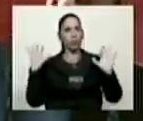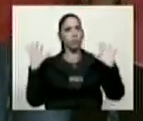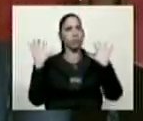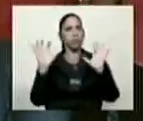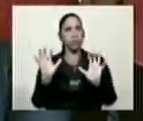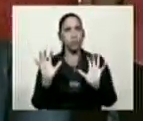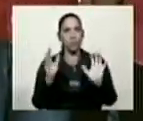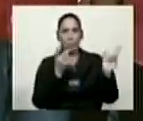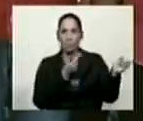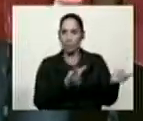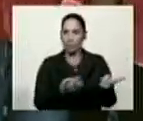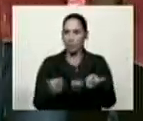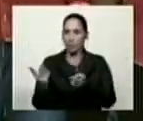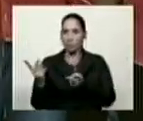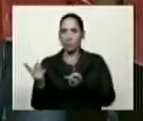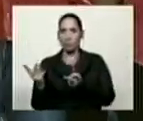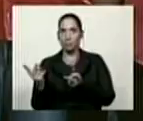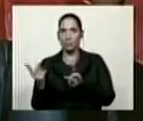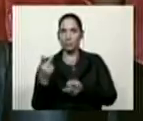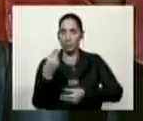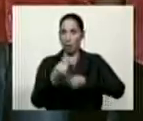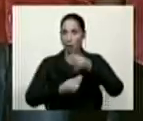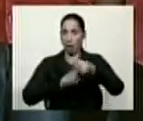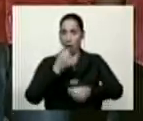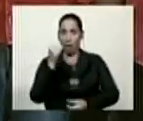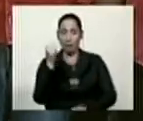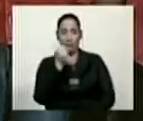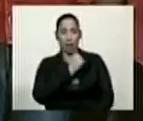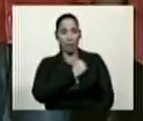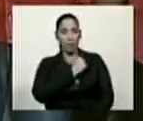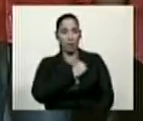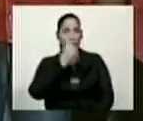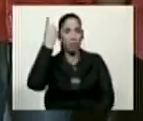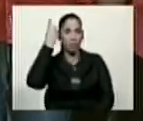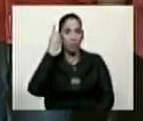invitación que nos hace el camarada Darío Vivas.